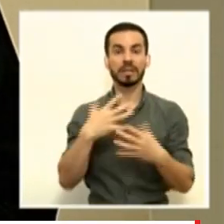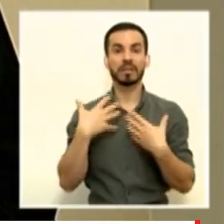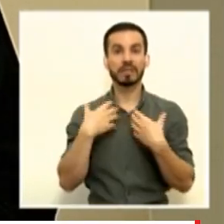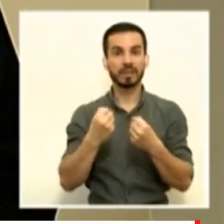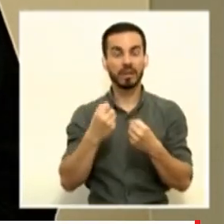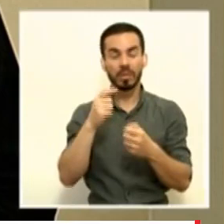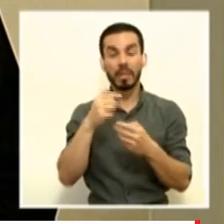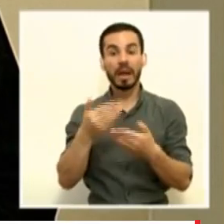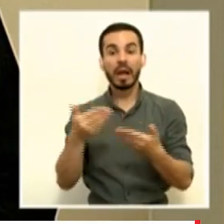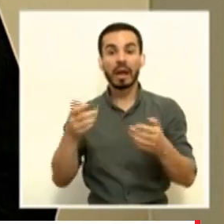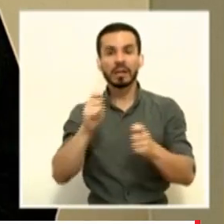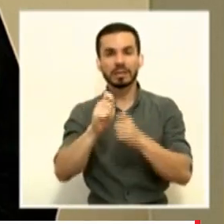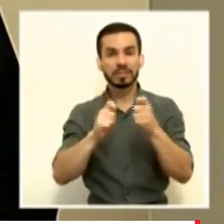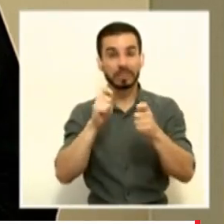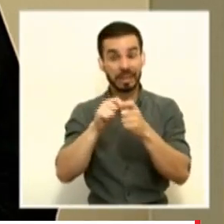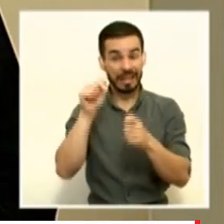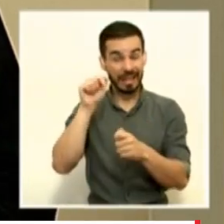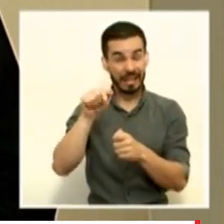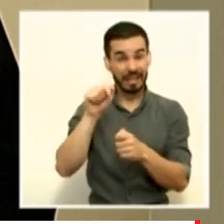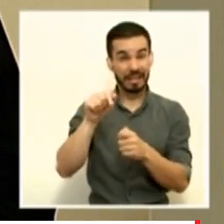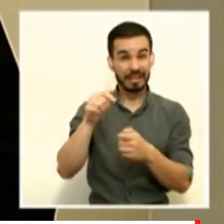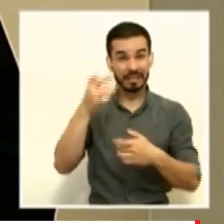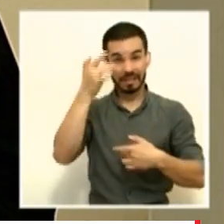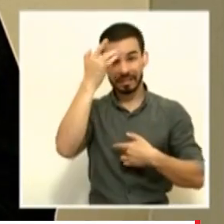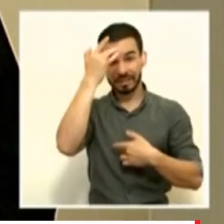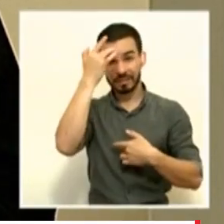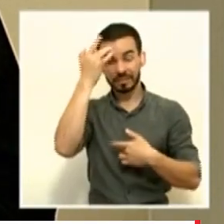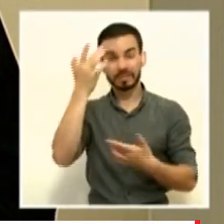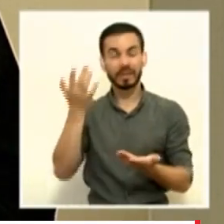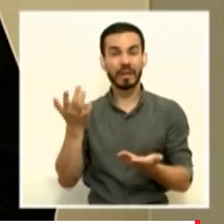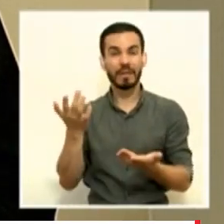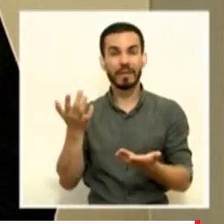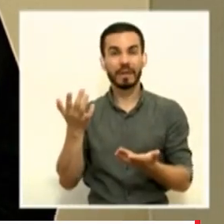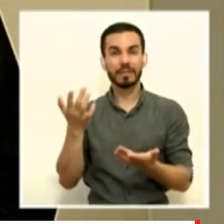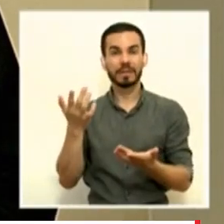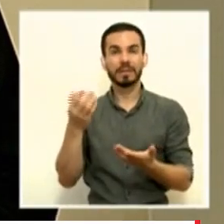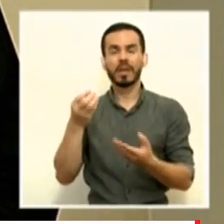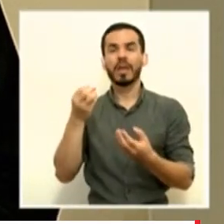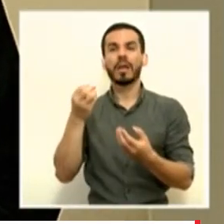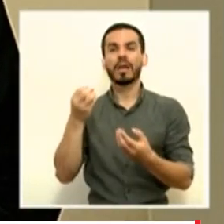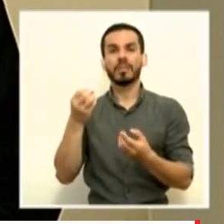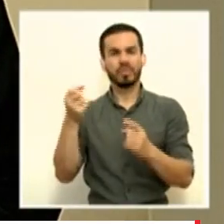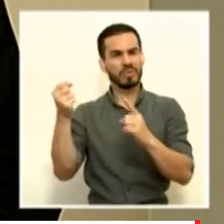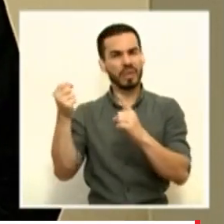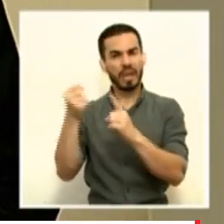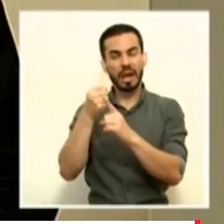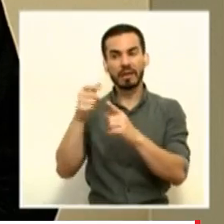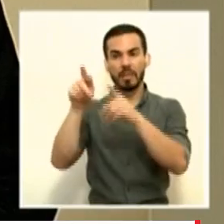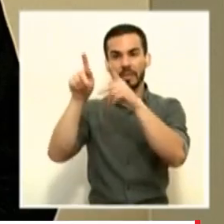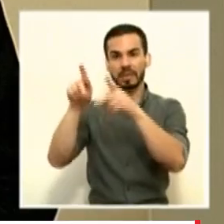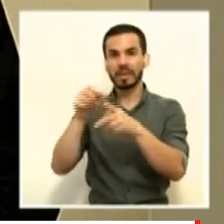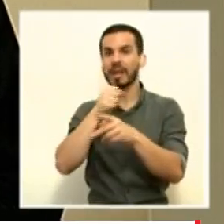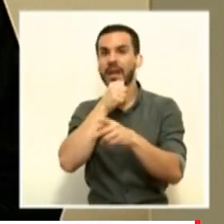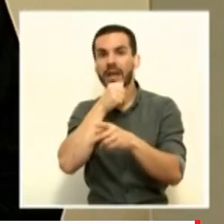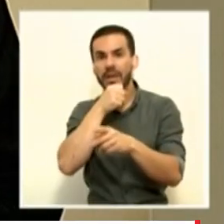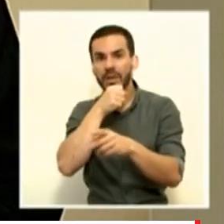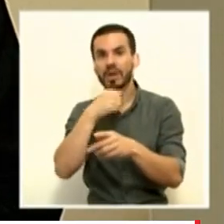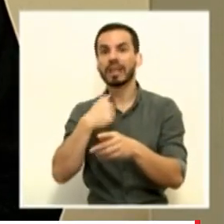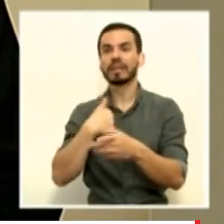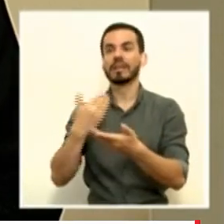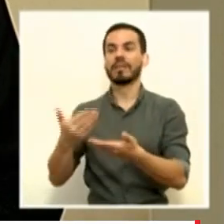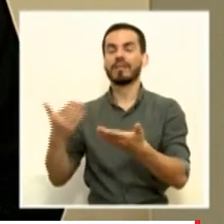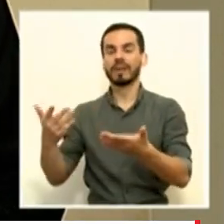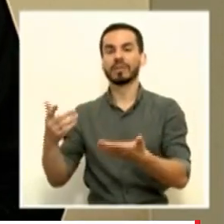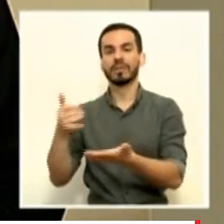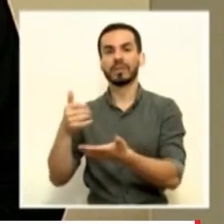casos específicos, que esta enfermedad es muy agresiva en personas, adultos mayores con factores